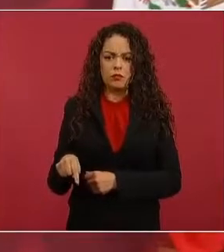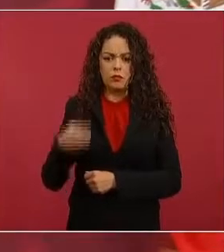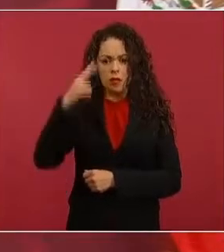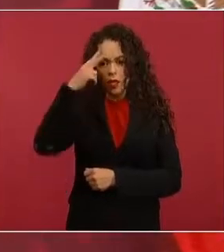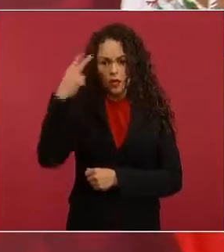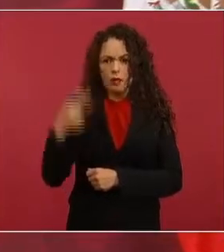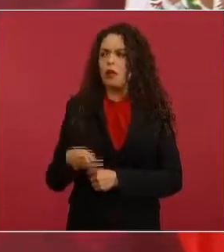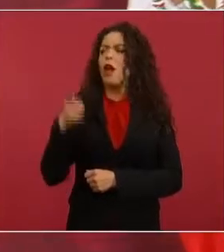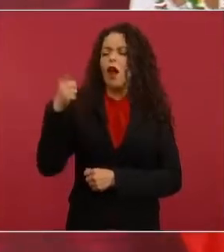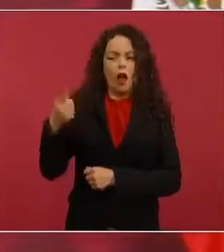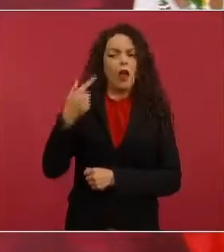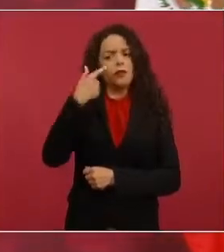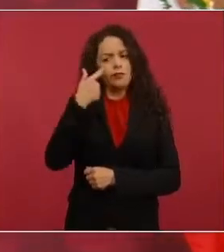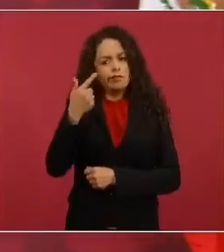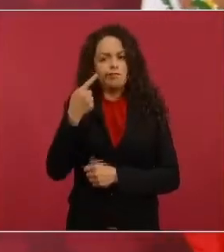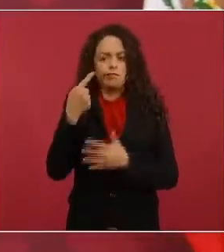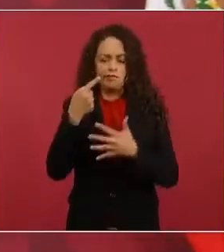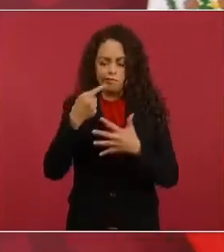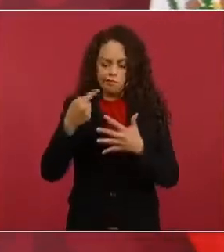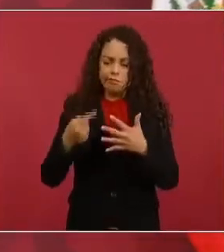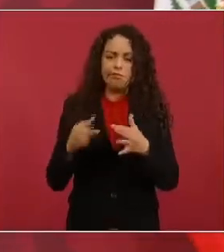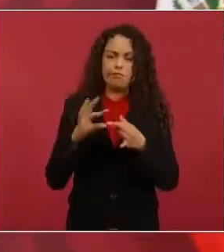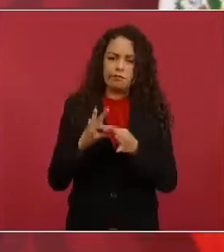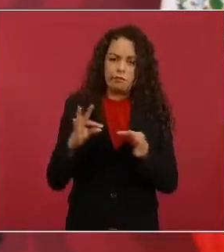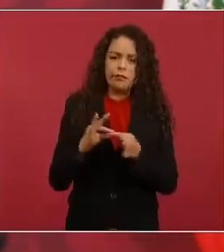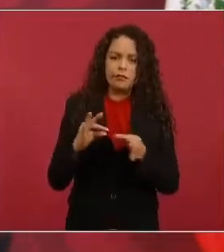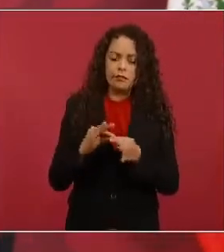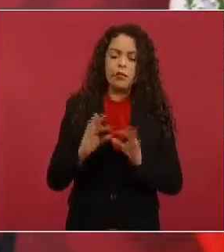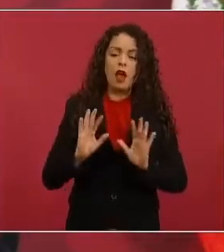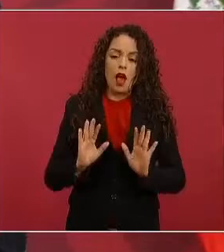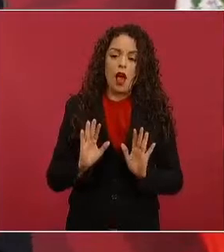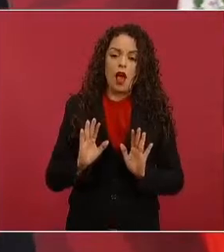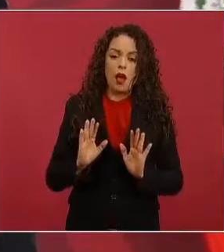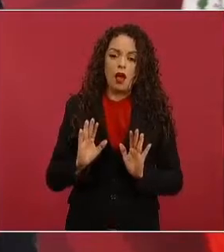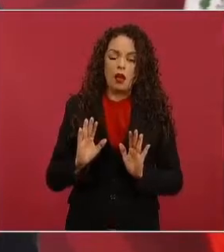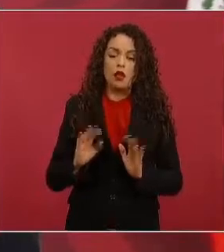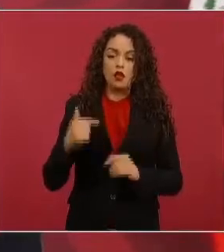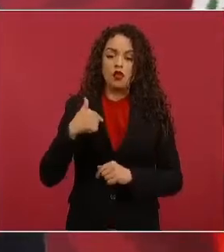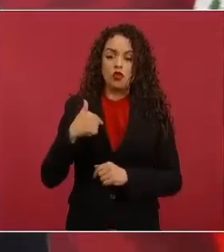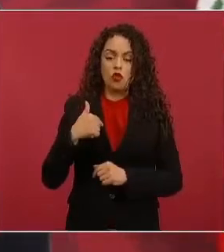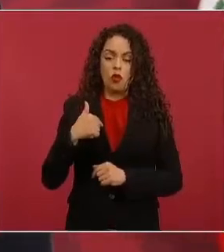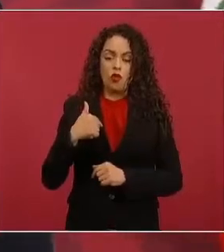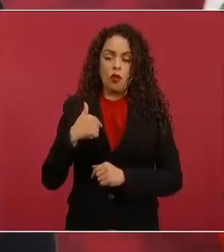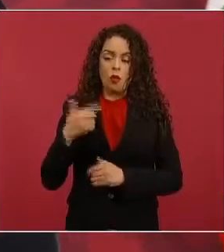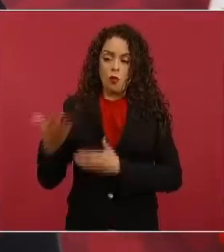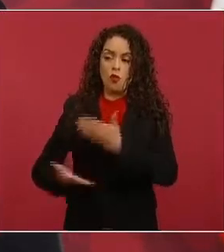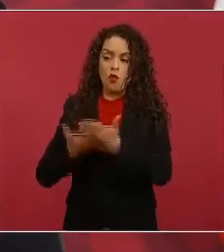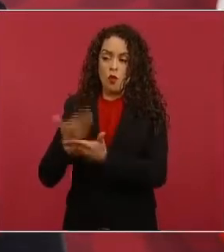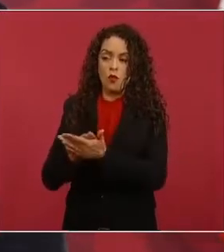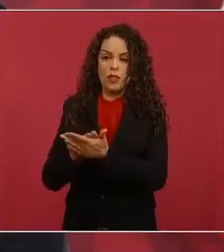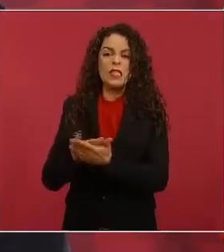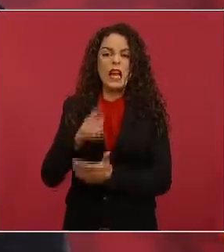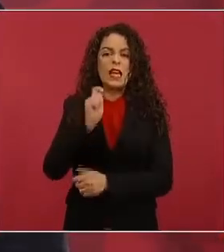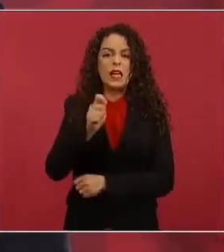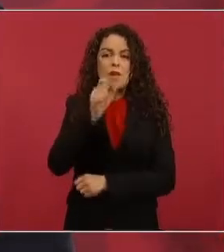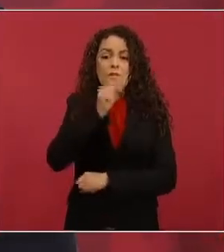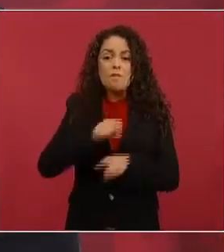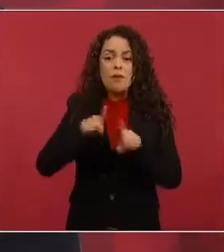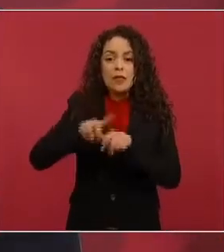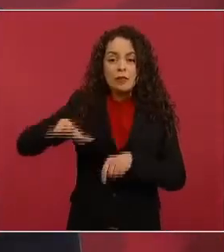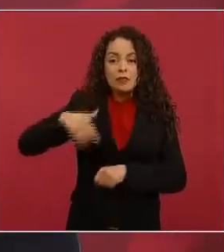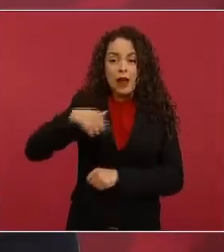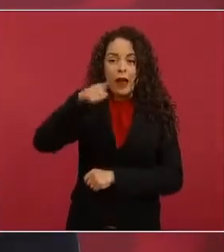hicieron su planteamiento, se les propuso lo que aquí ya vimos y lo